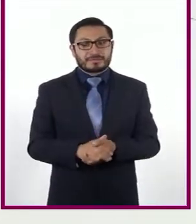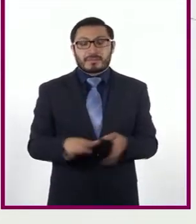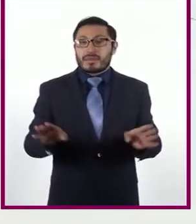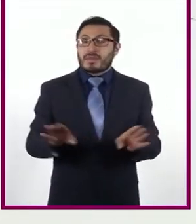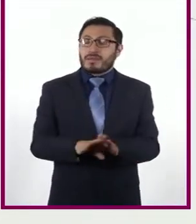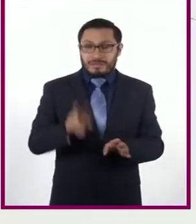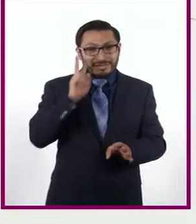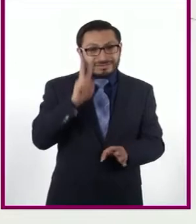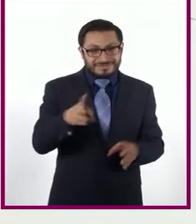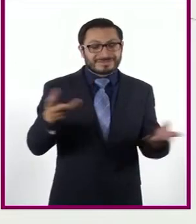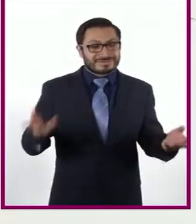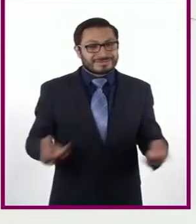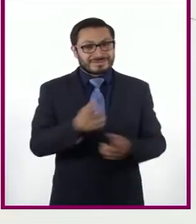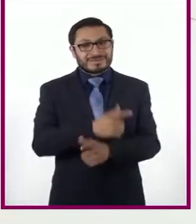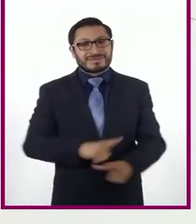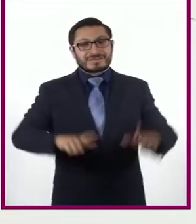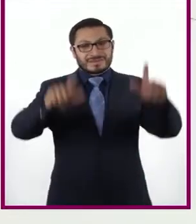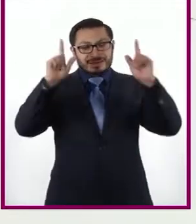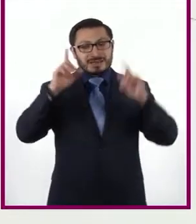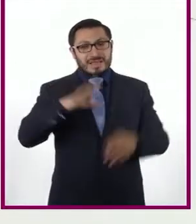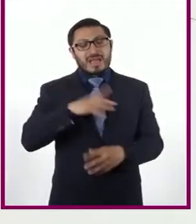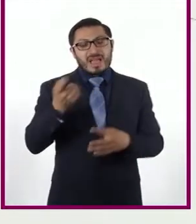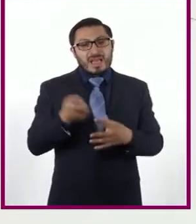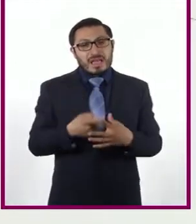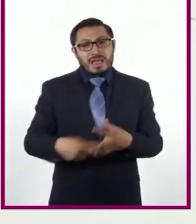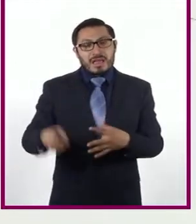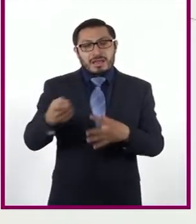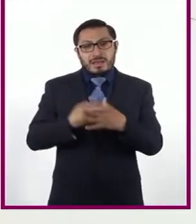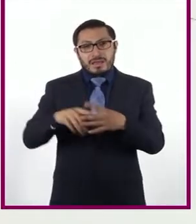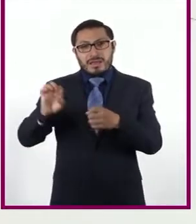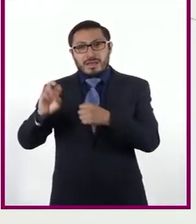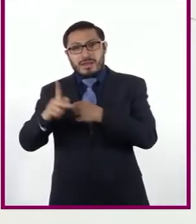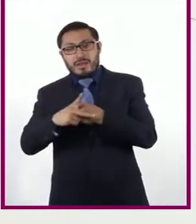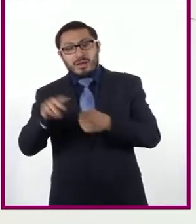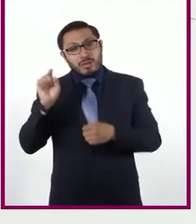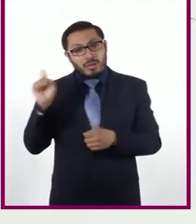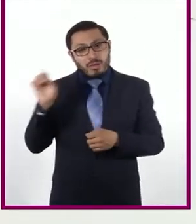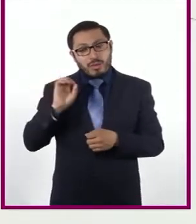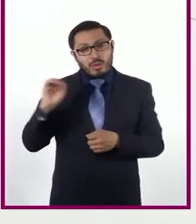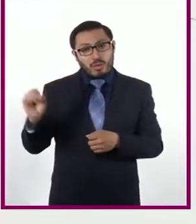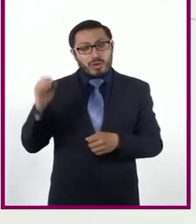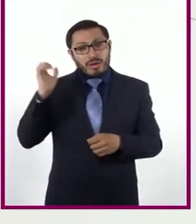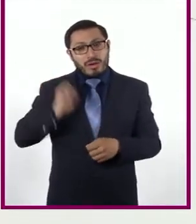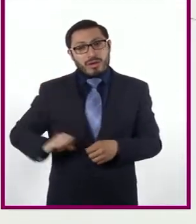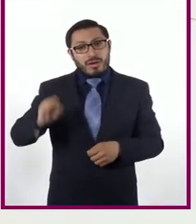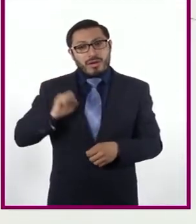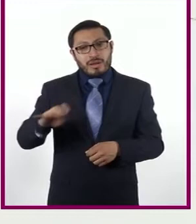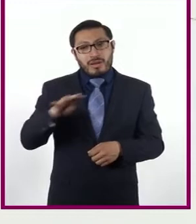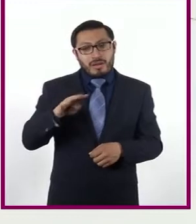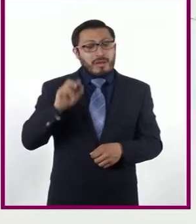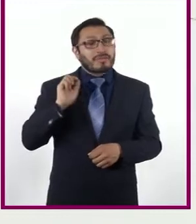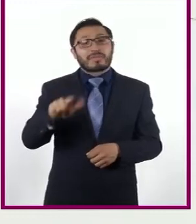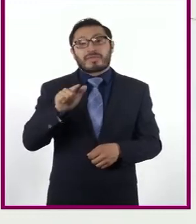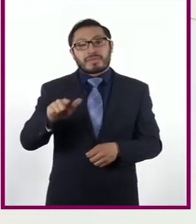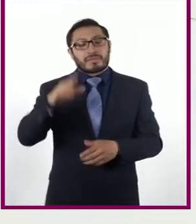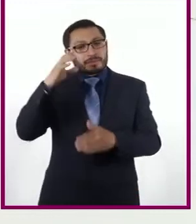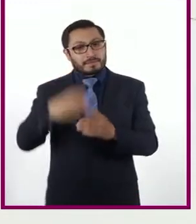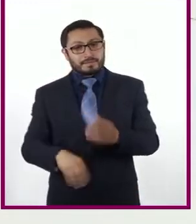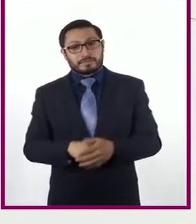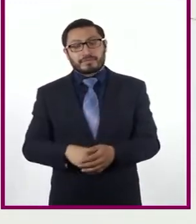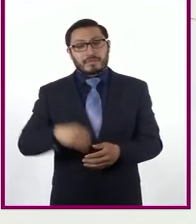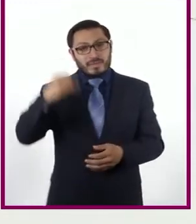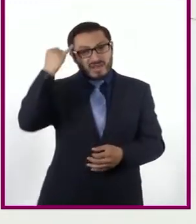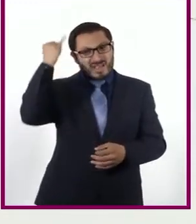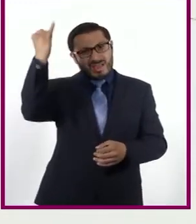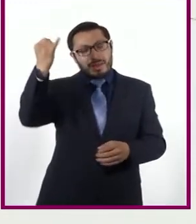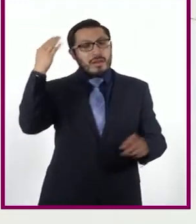Como vieron, el liberalismo tuvo sus orígenes en Europa Occidental a finales del siglo XVII. Su ideología